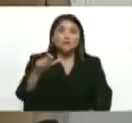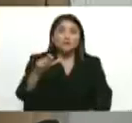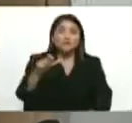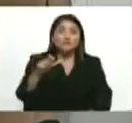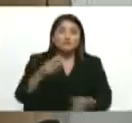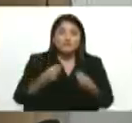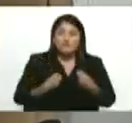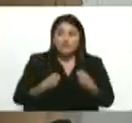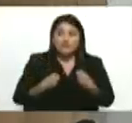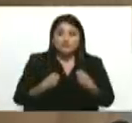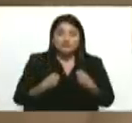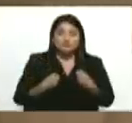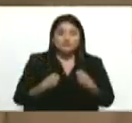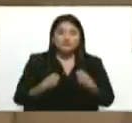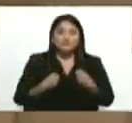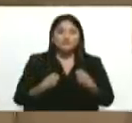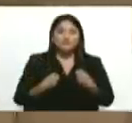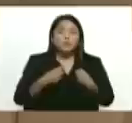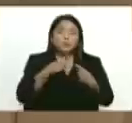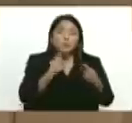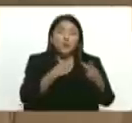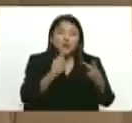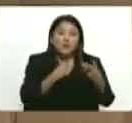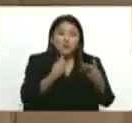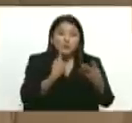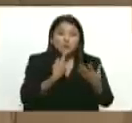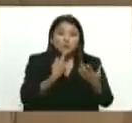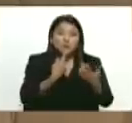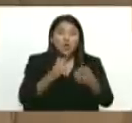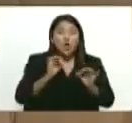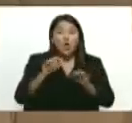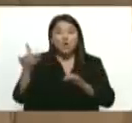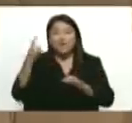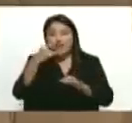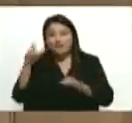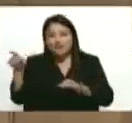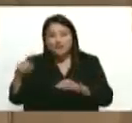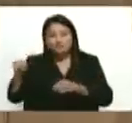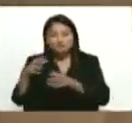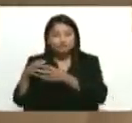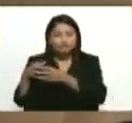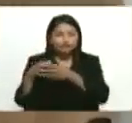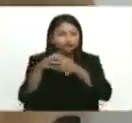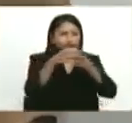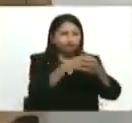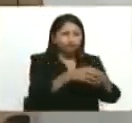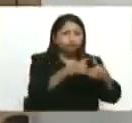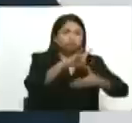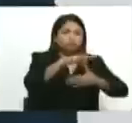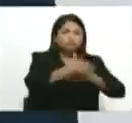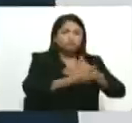y los sustrajeron para llevarlos como esclavos al continente americano,